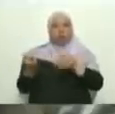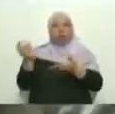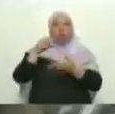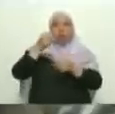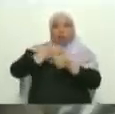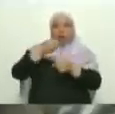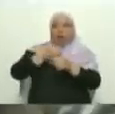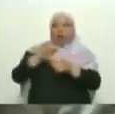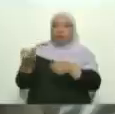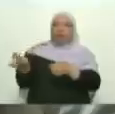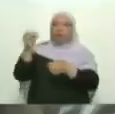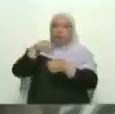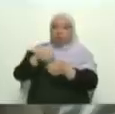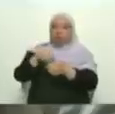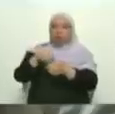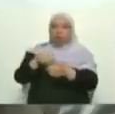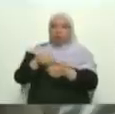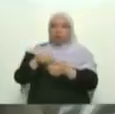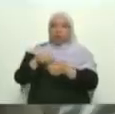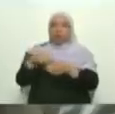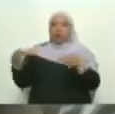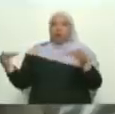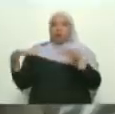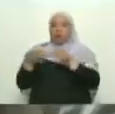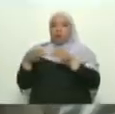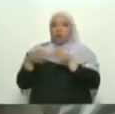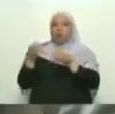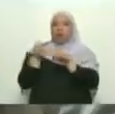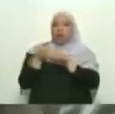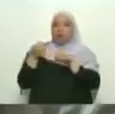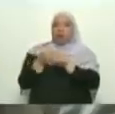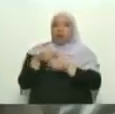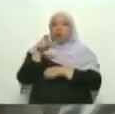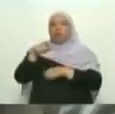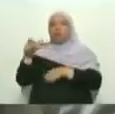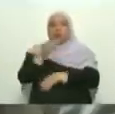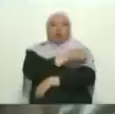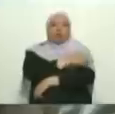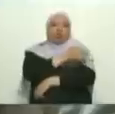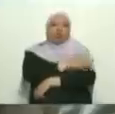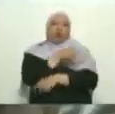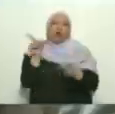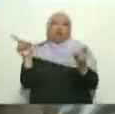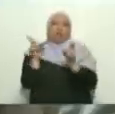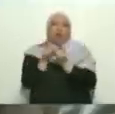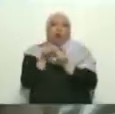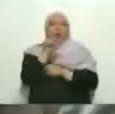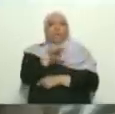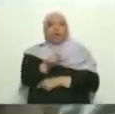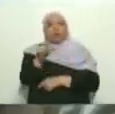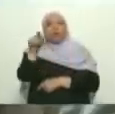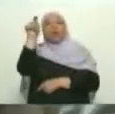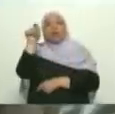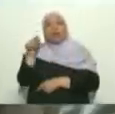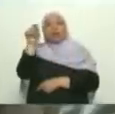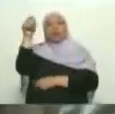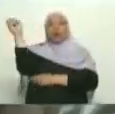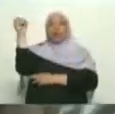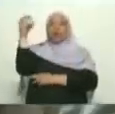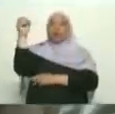acompañados de un pequeño séquito de dirigentes de la oposición y diputados de la Asamblea